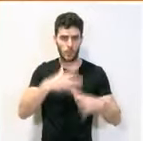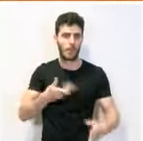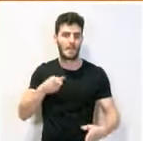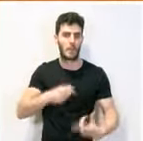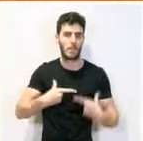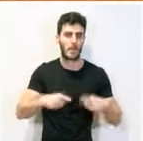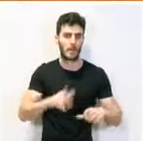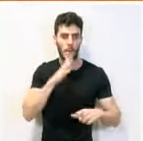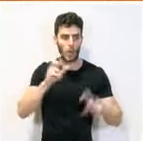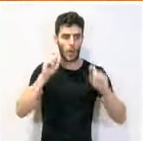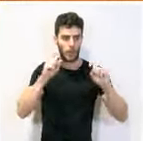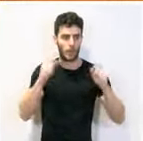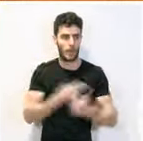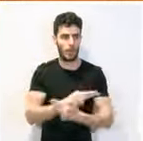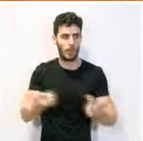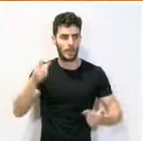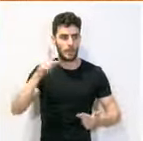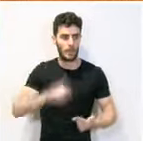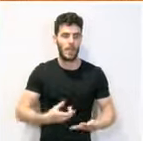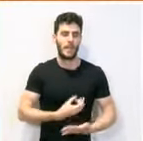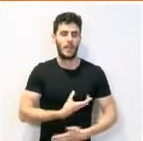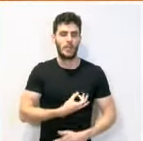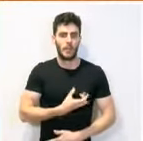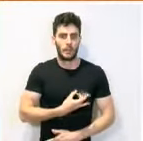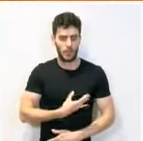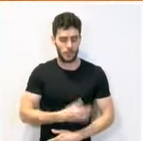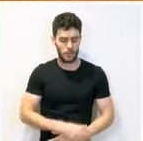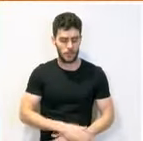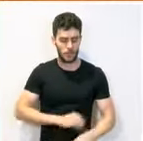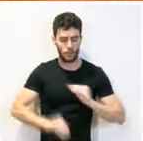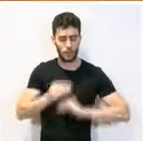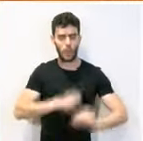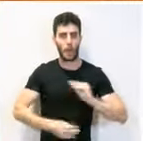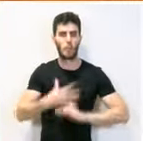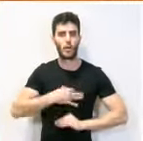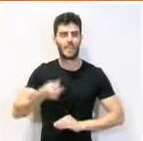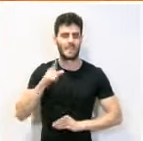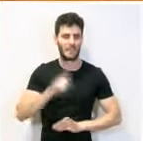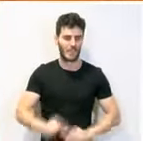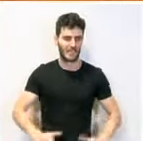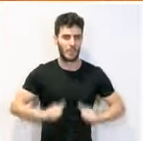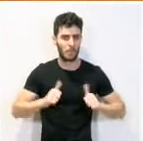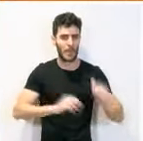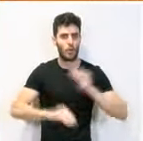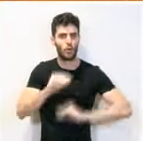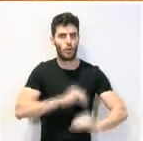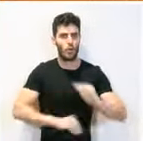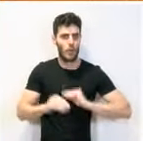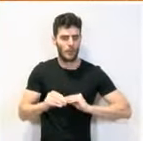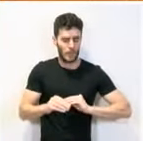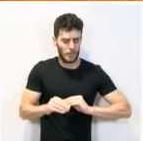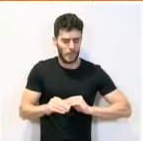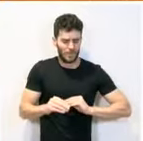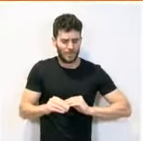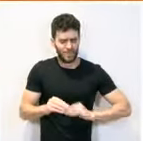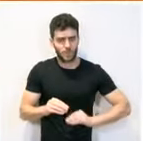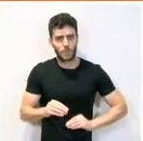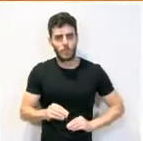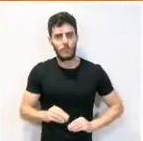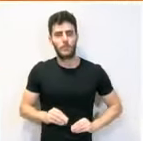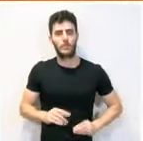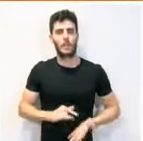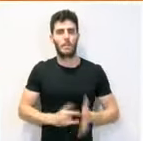la Educación Pública, también de los sindicatos, se arregla o se empieza a arreglar, se empiezan a poner mecanismos